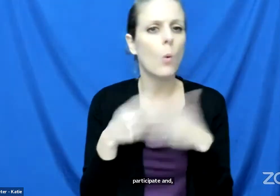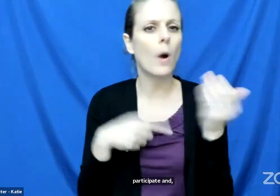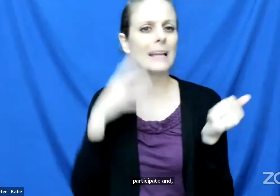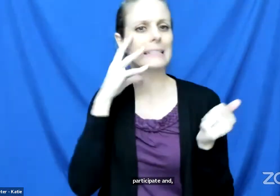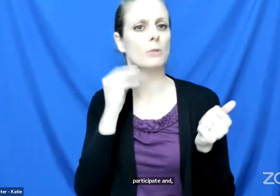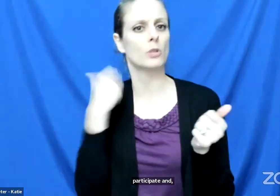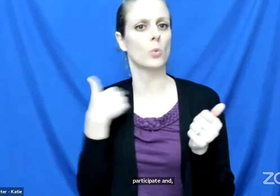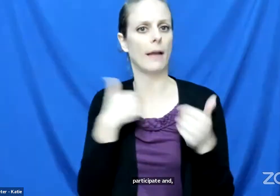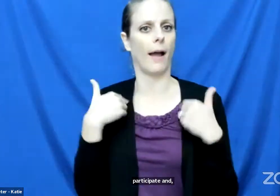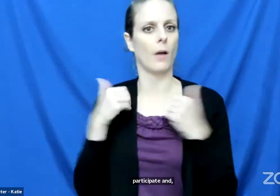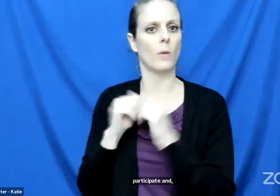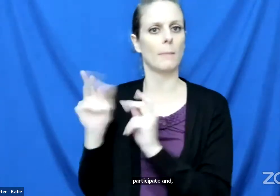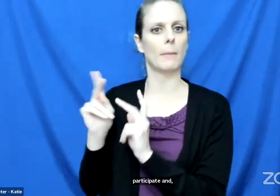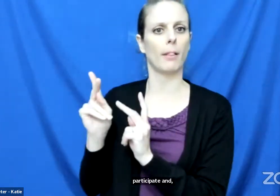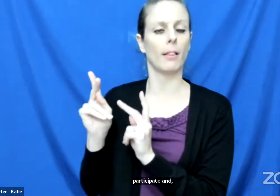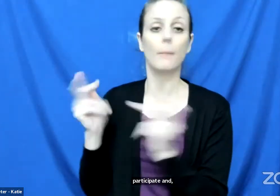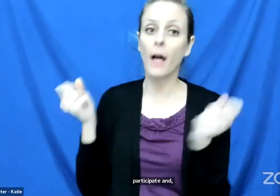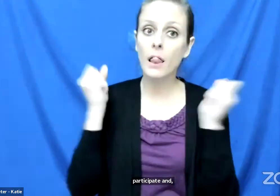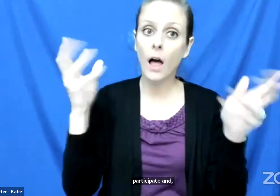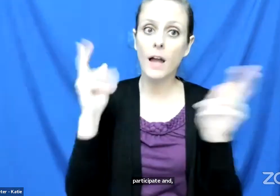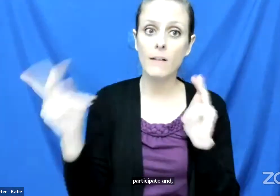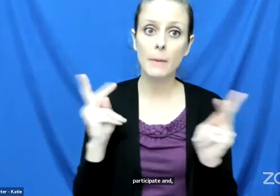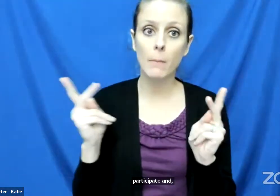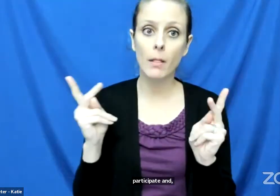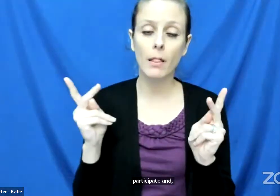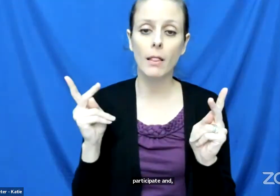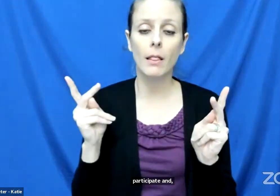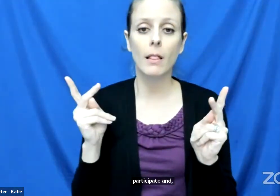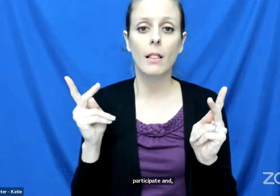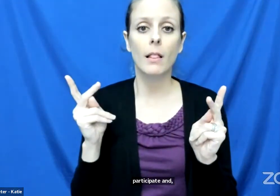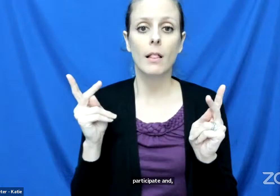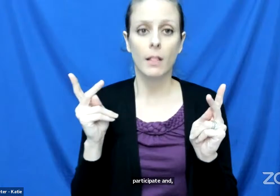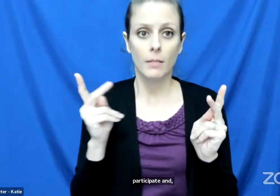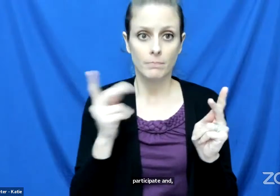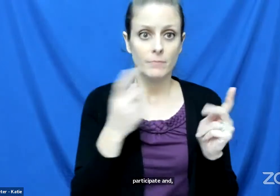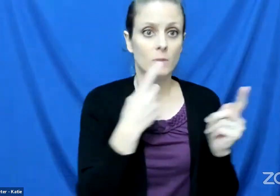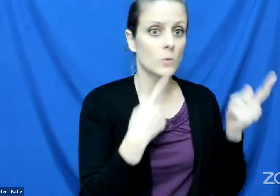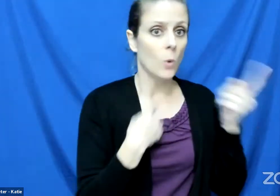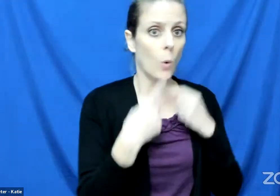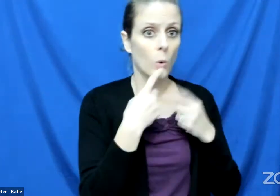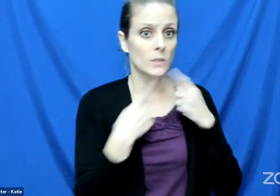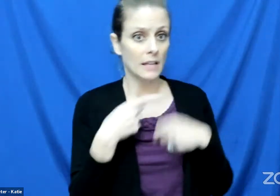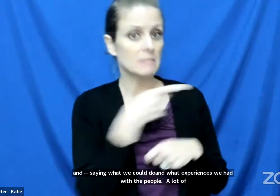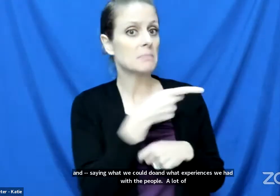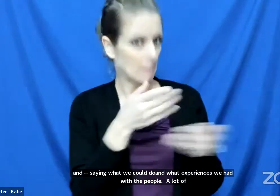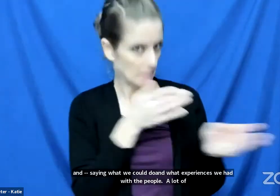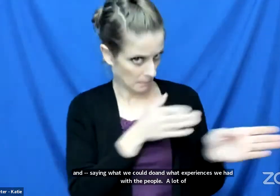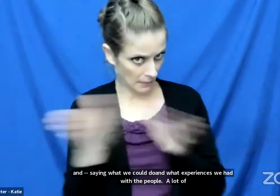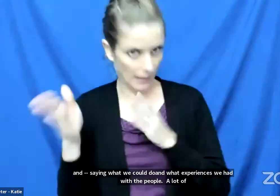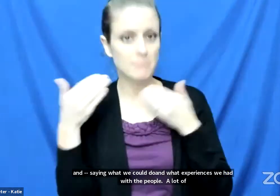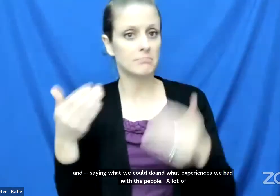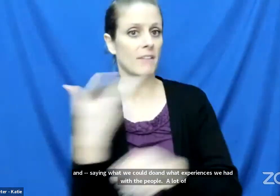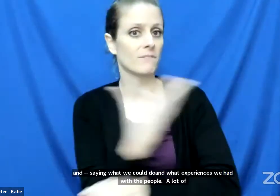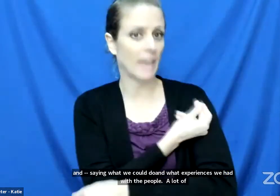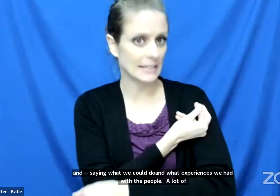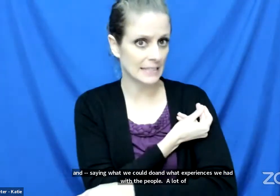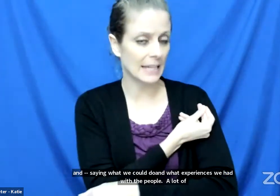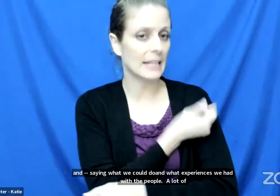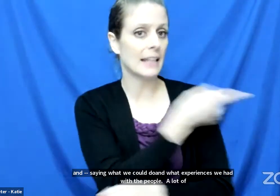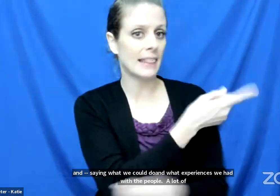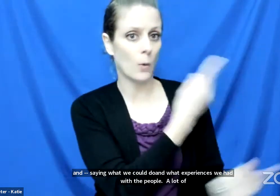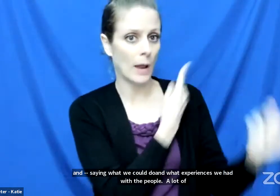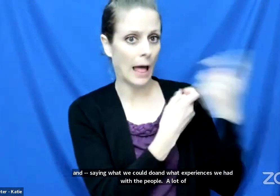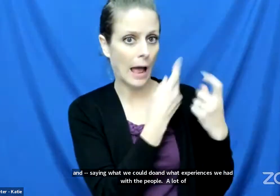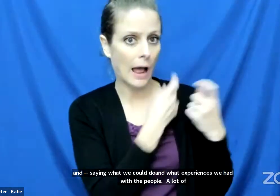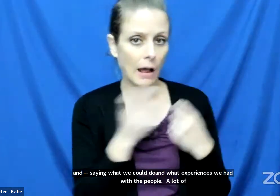gente sí nos decía que sí se iban a vacunar y nos pedían la información. Entonces,